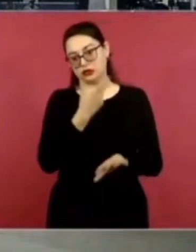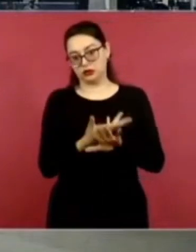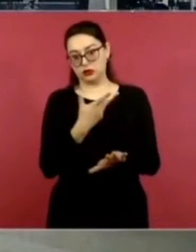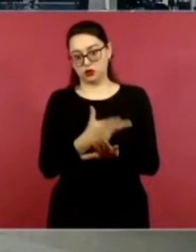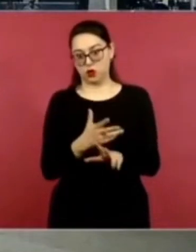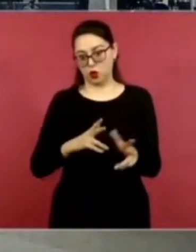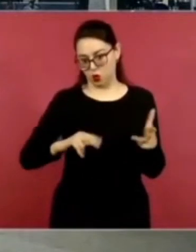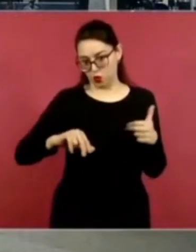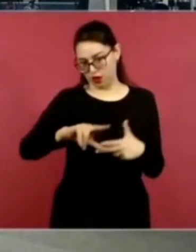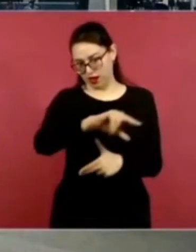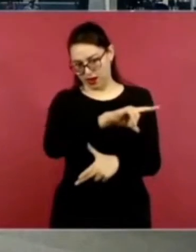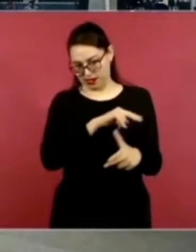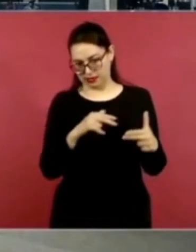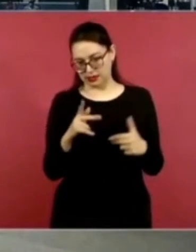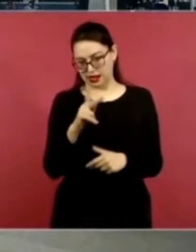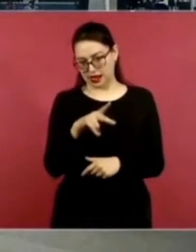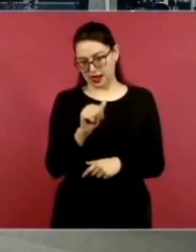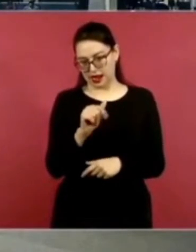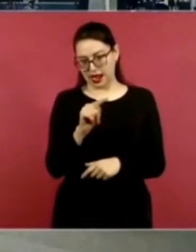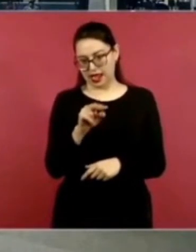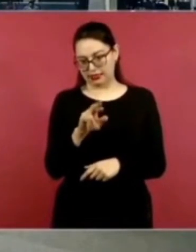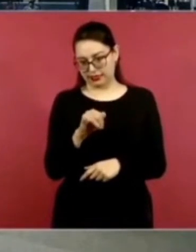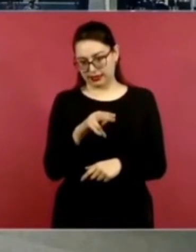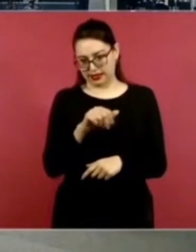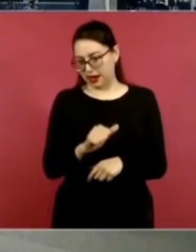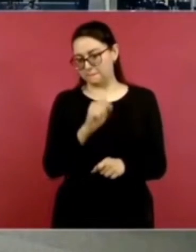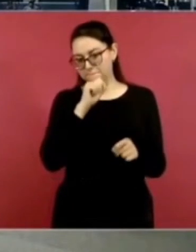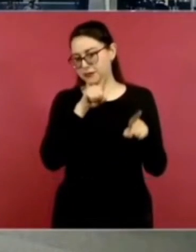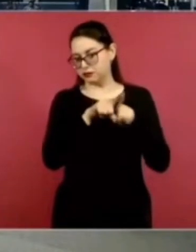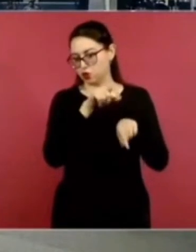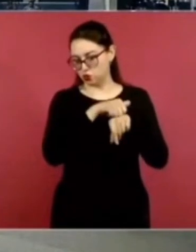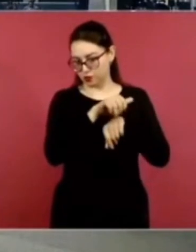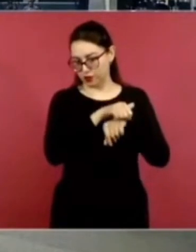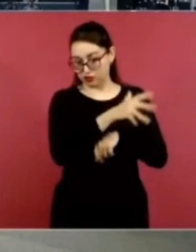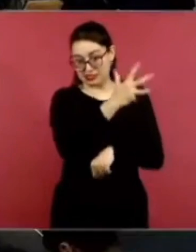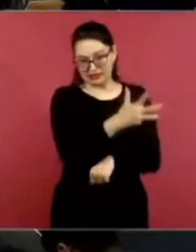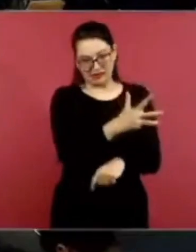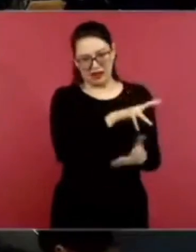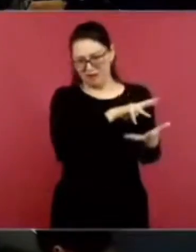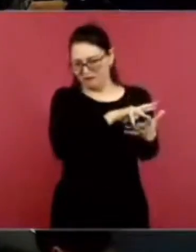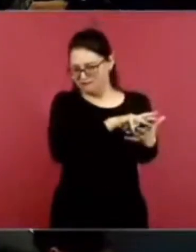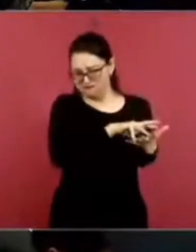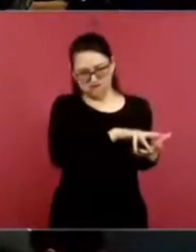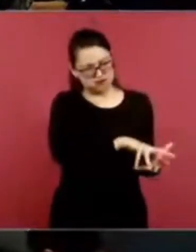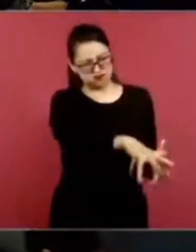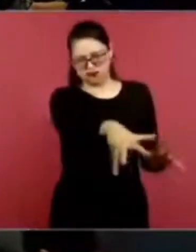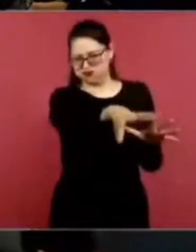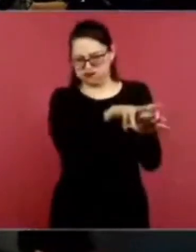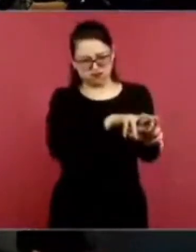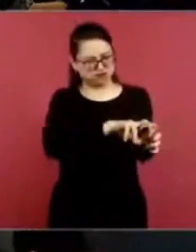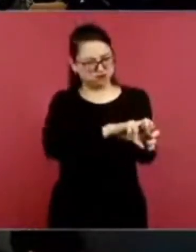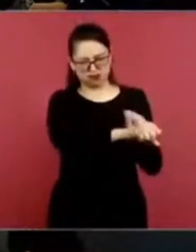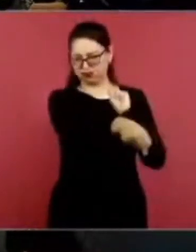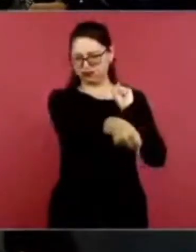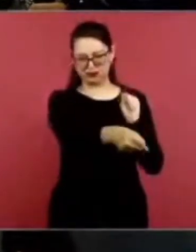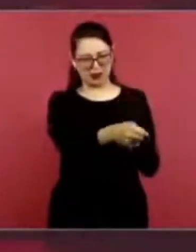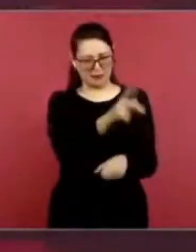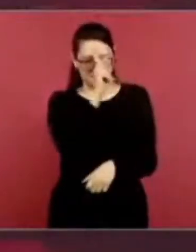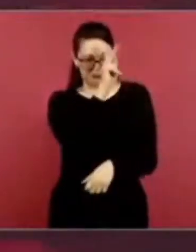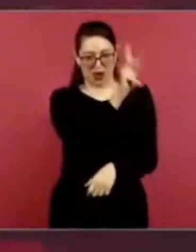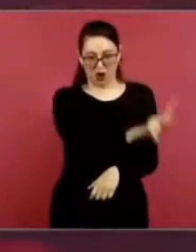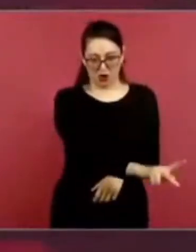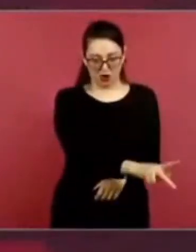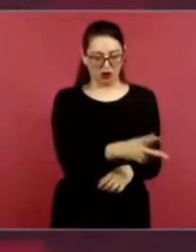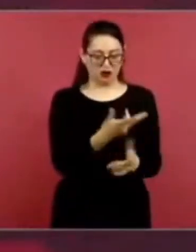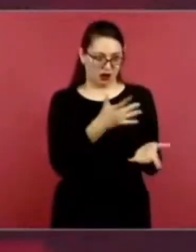Unidos, aquí no hemos visto que llegue muchísimo apoyo. Están ayudando. ¿Usted incluso nos puede informar de eso?